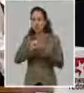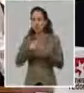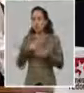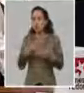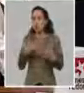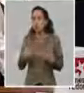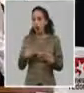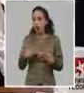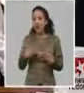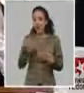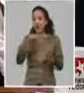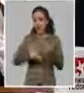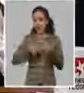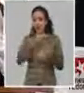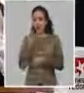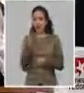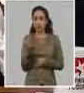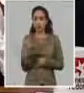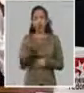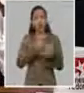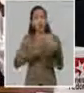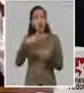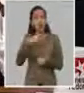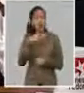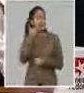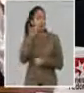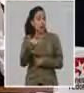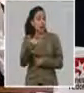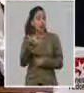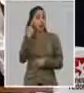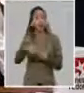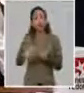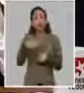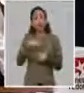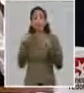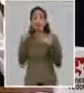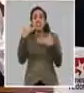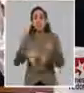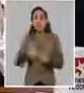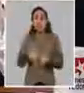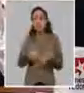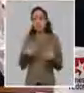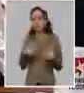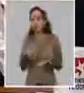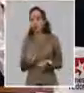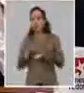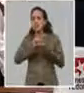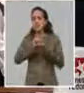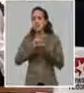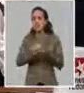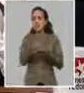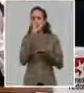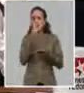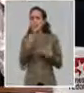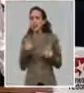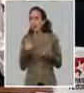de gastronomía, algunas con teléfono, otras no, pero la dirección, cuáles son las ofertas que hoy tienen esas unidades y cuál servicio usted